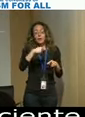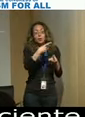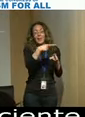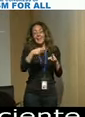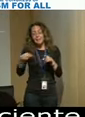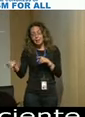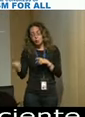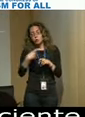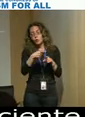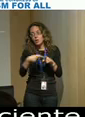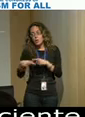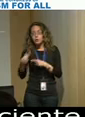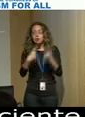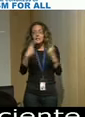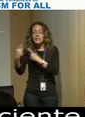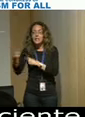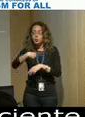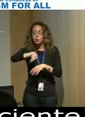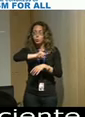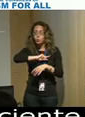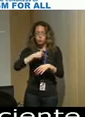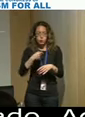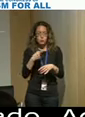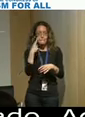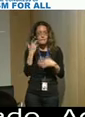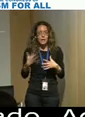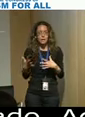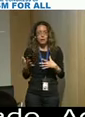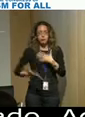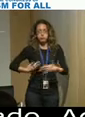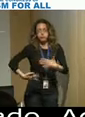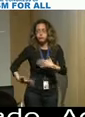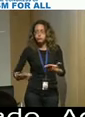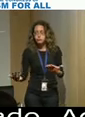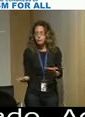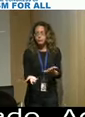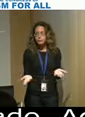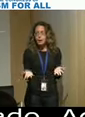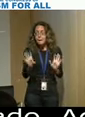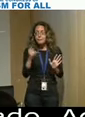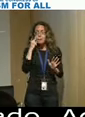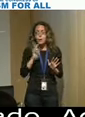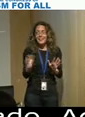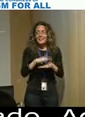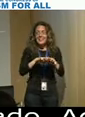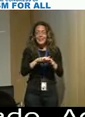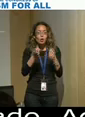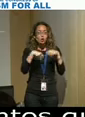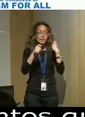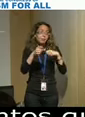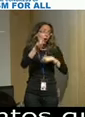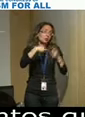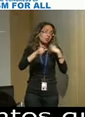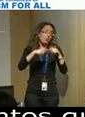que igual a alguno de vosotros os parece que somos un poco bravos, pero a ver, todo el tejido asociativo cumple